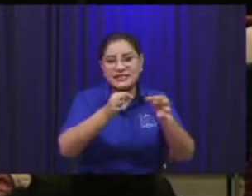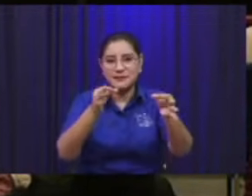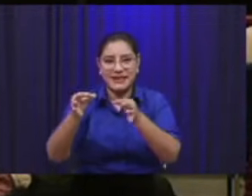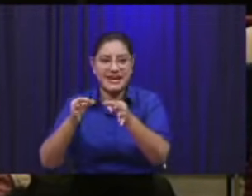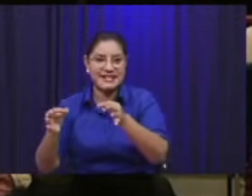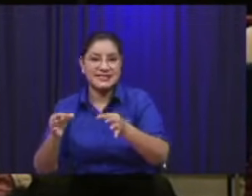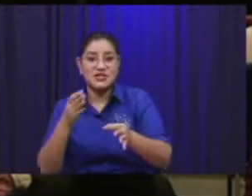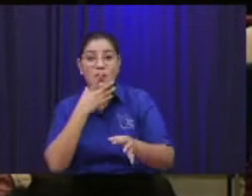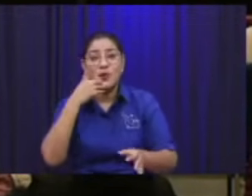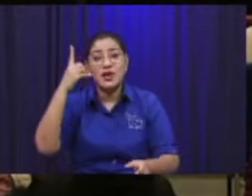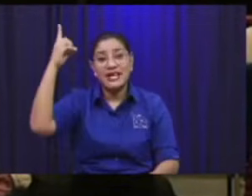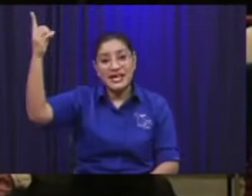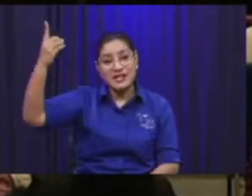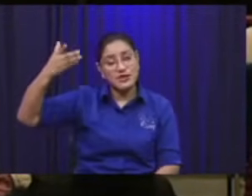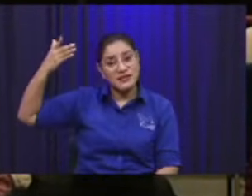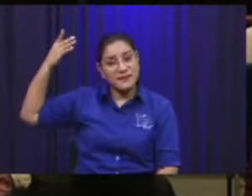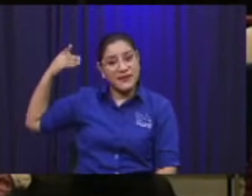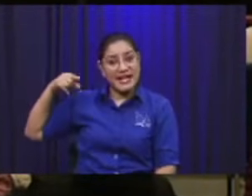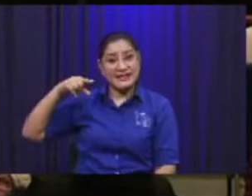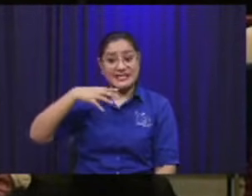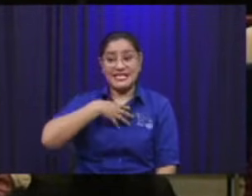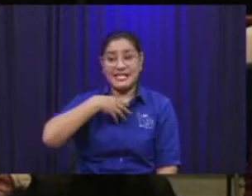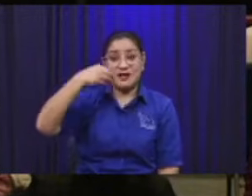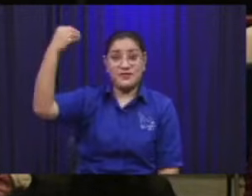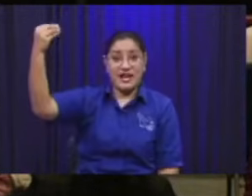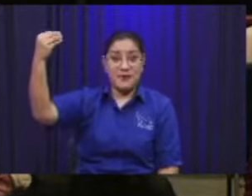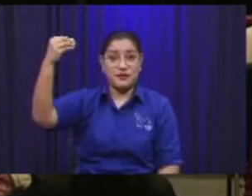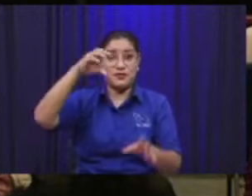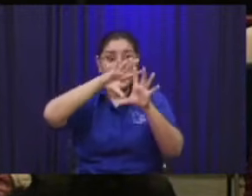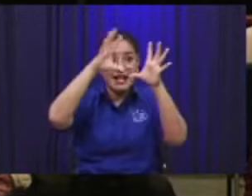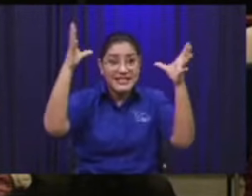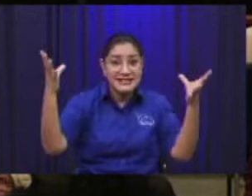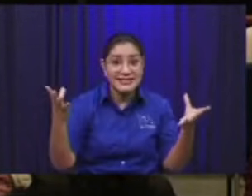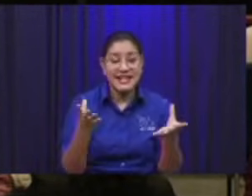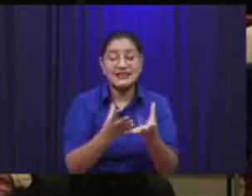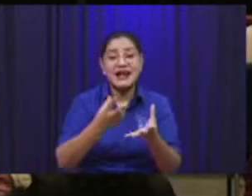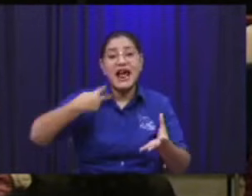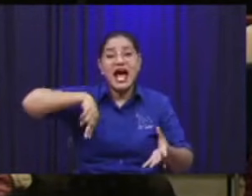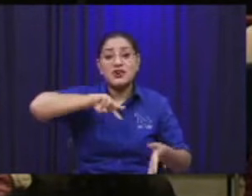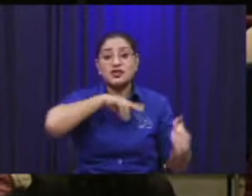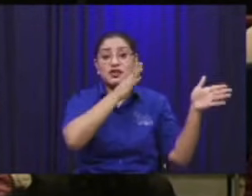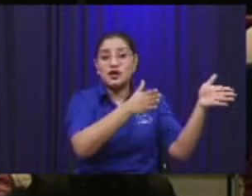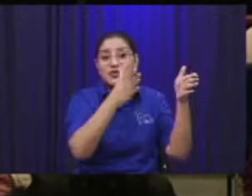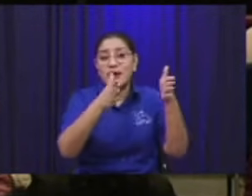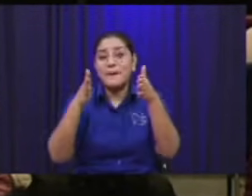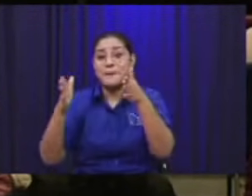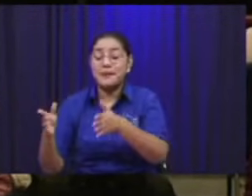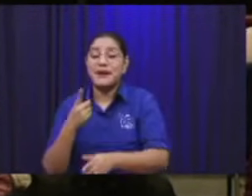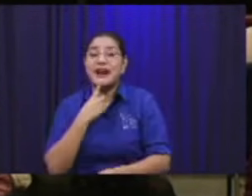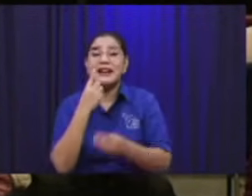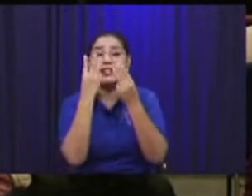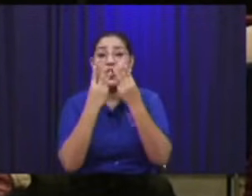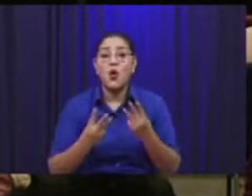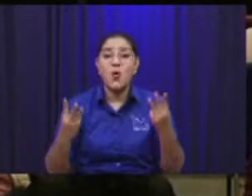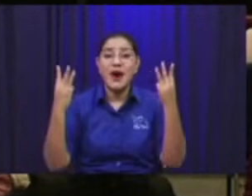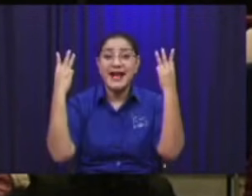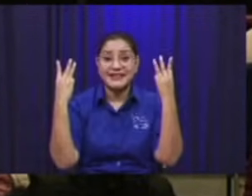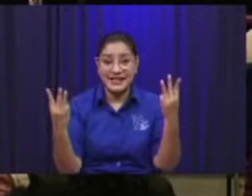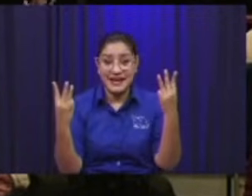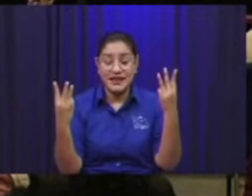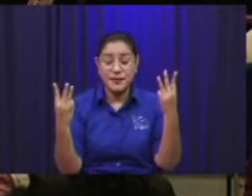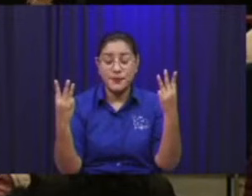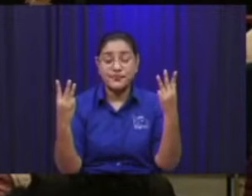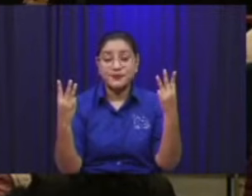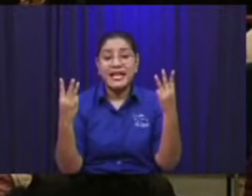dios antes de que salgamos de esta tierra nos va a dotar de un candelero de 66